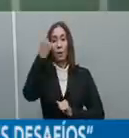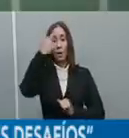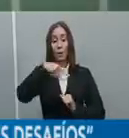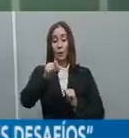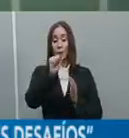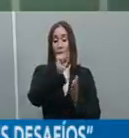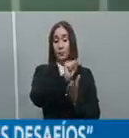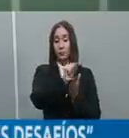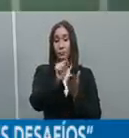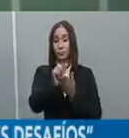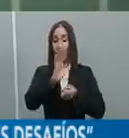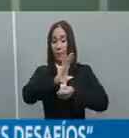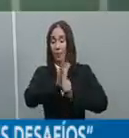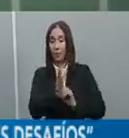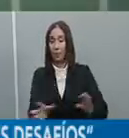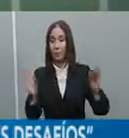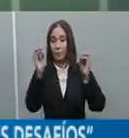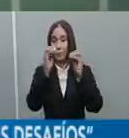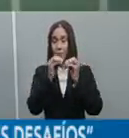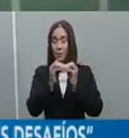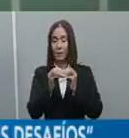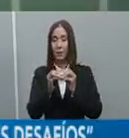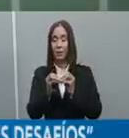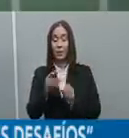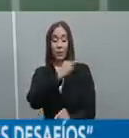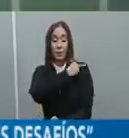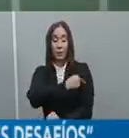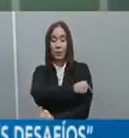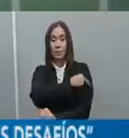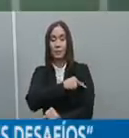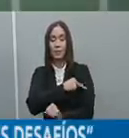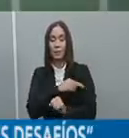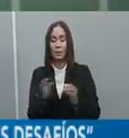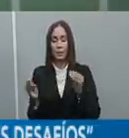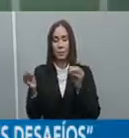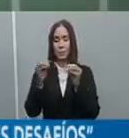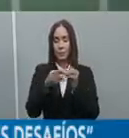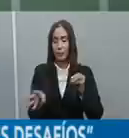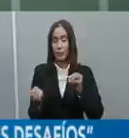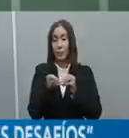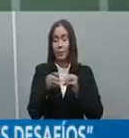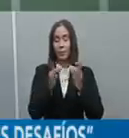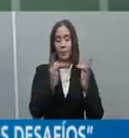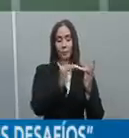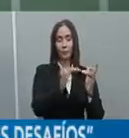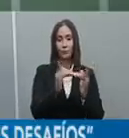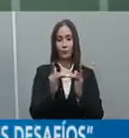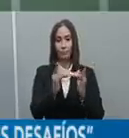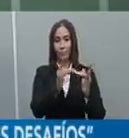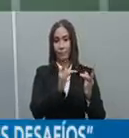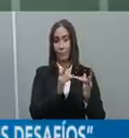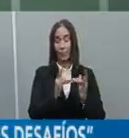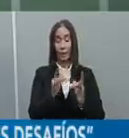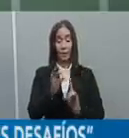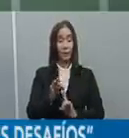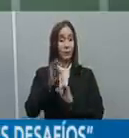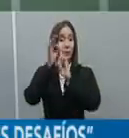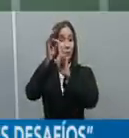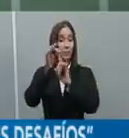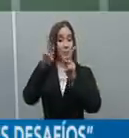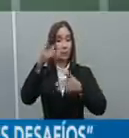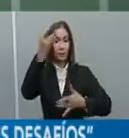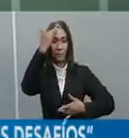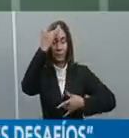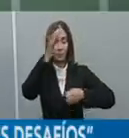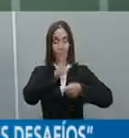de camas disponibles y de unidades de cuidados intensivos puestas al servicio de la pandemia. Pero al mismo tiempo, debemos